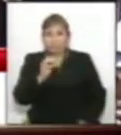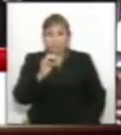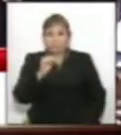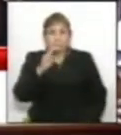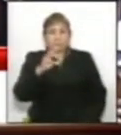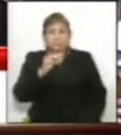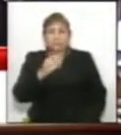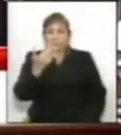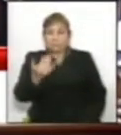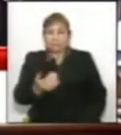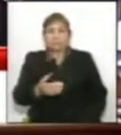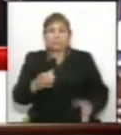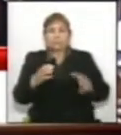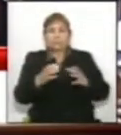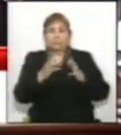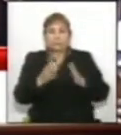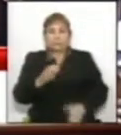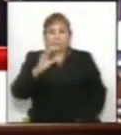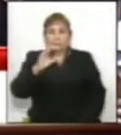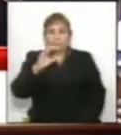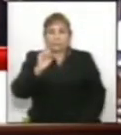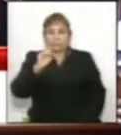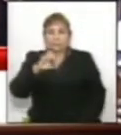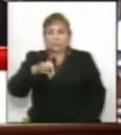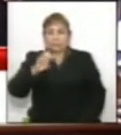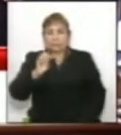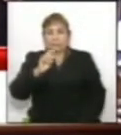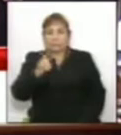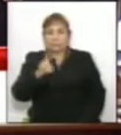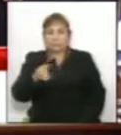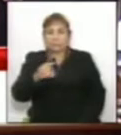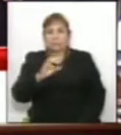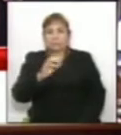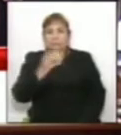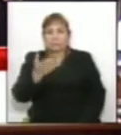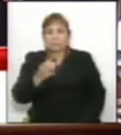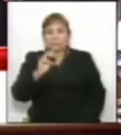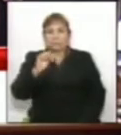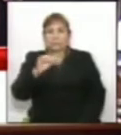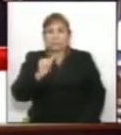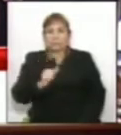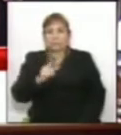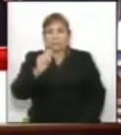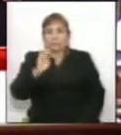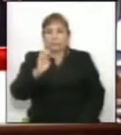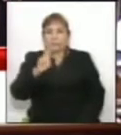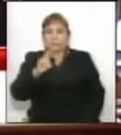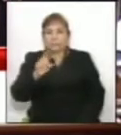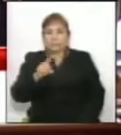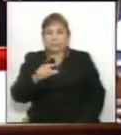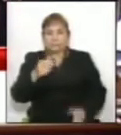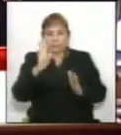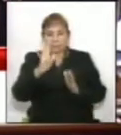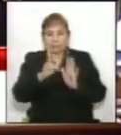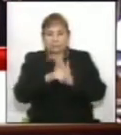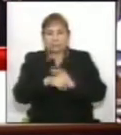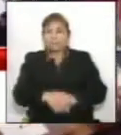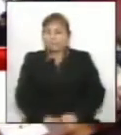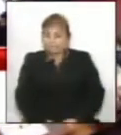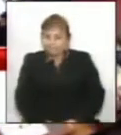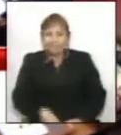Tiene la palabra la congresista Céspedes Cárdenas María Teresa, por 5 minutos.